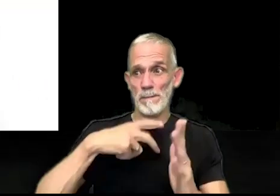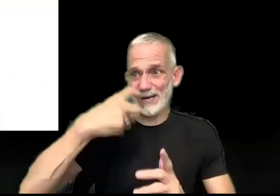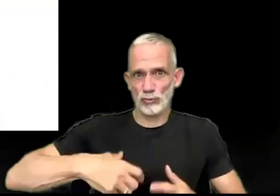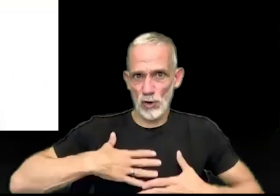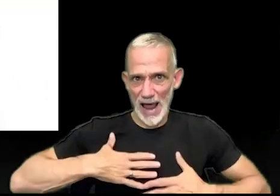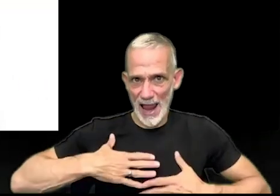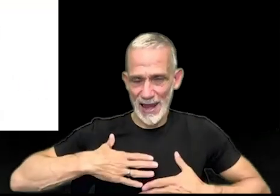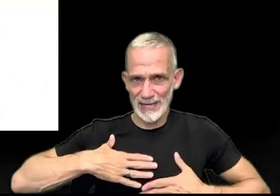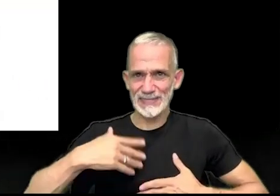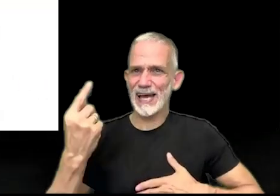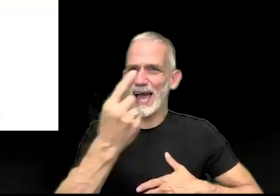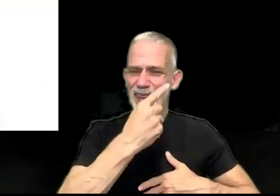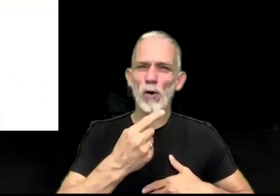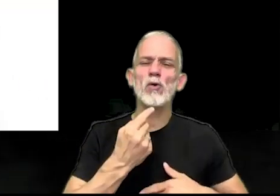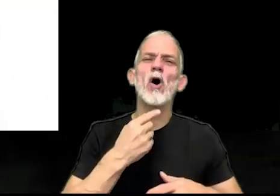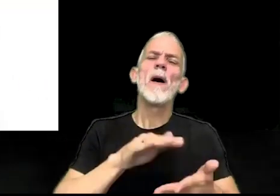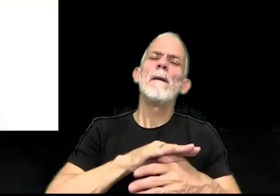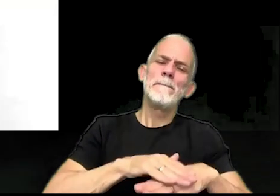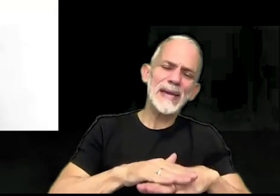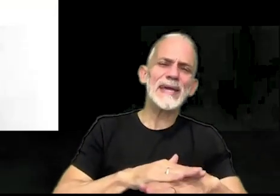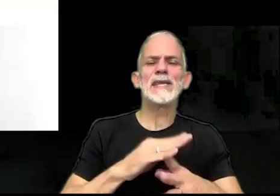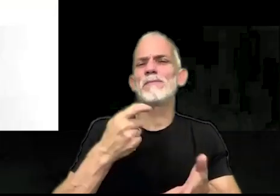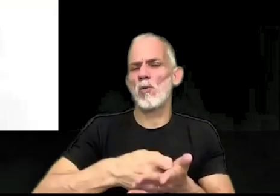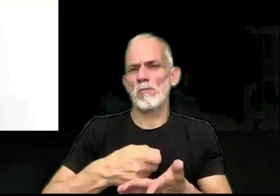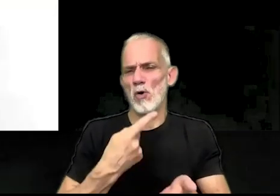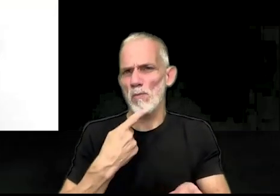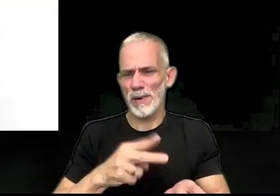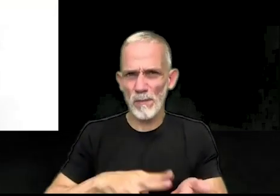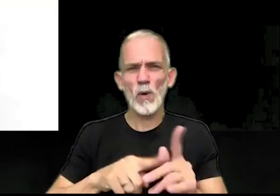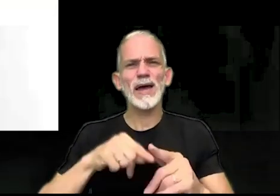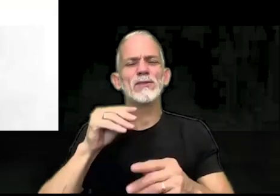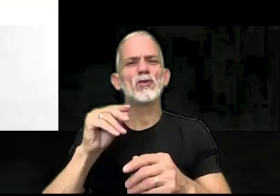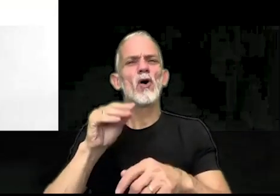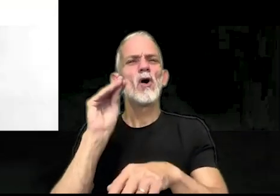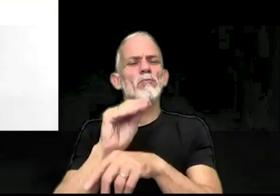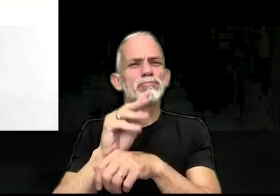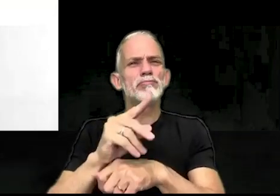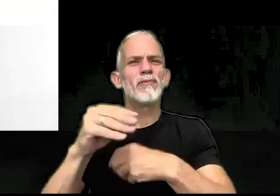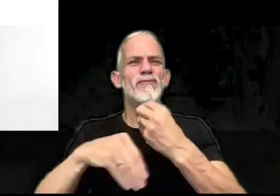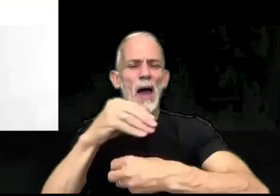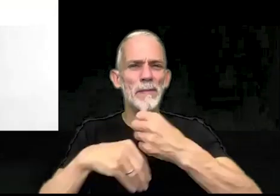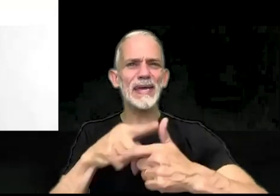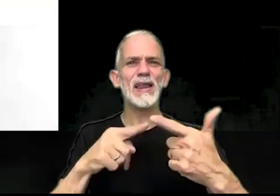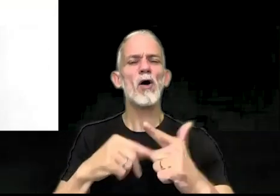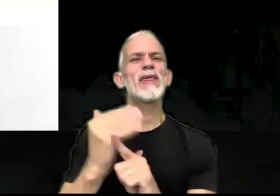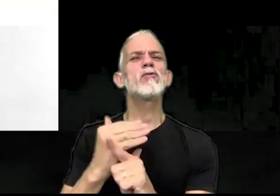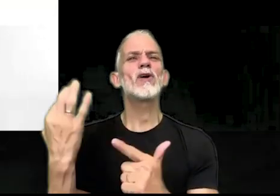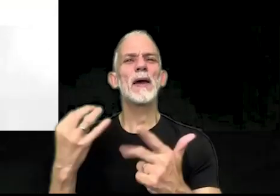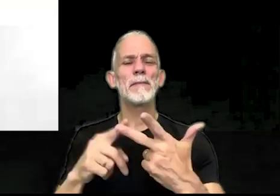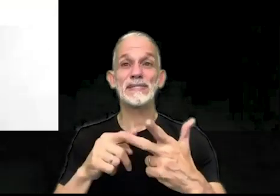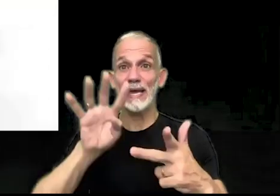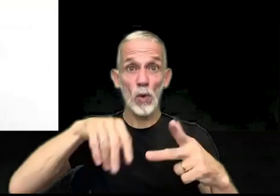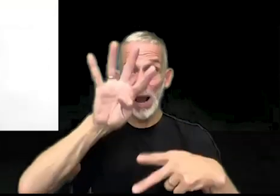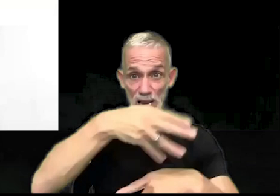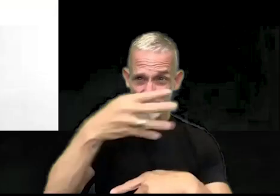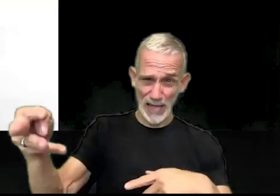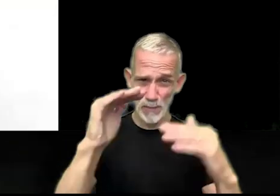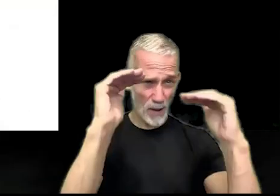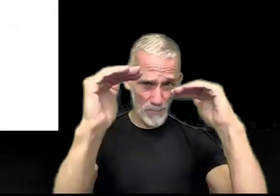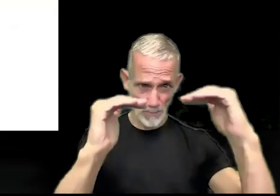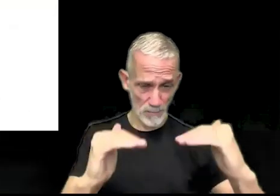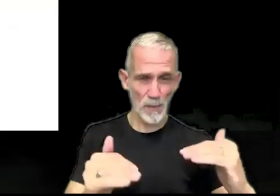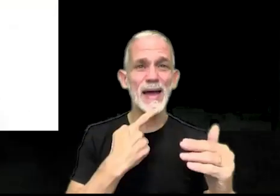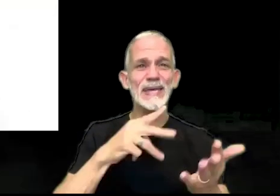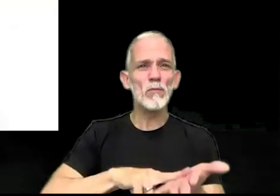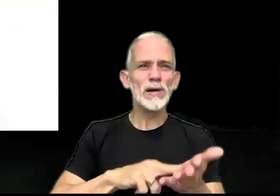que vamos a analizar, mínimo no imponible, cargas de familia, deducción especial, al igual que las tablas para determinar